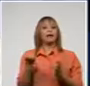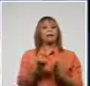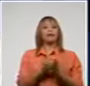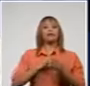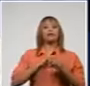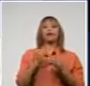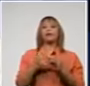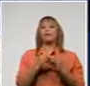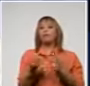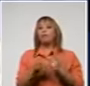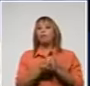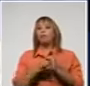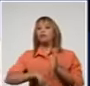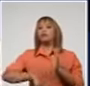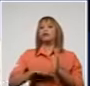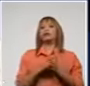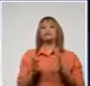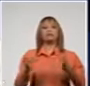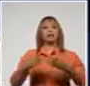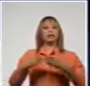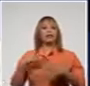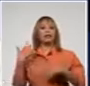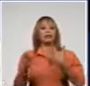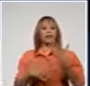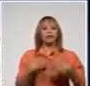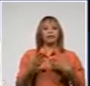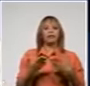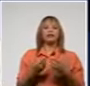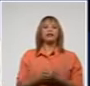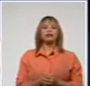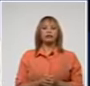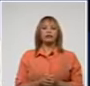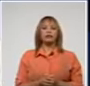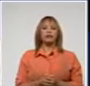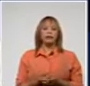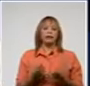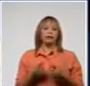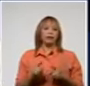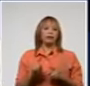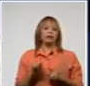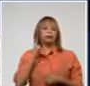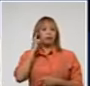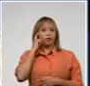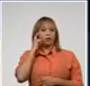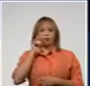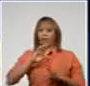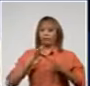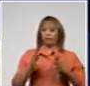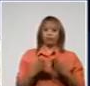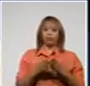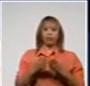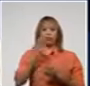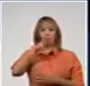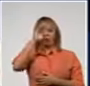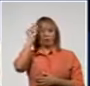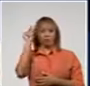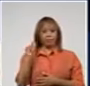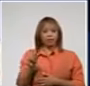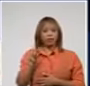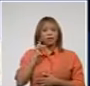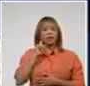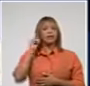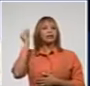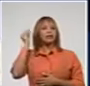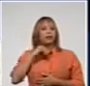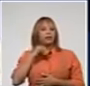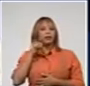multas, de cierre de actividades, pero creo que todos los cubanos tenemos la suficiente